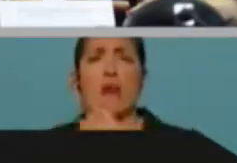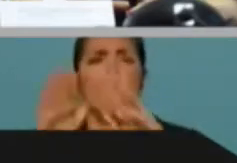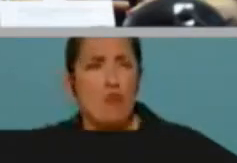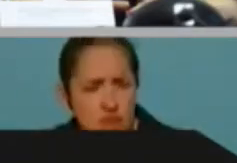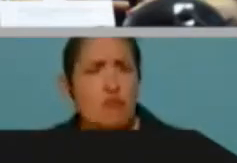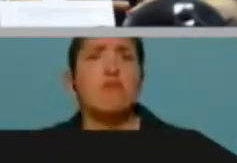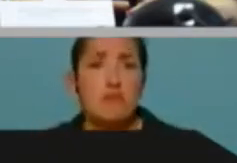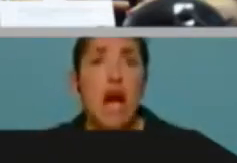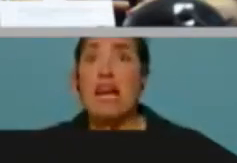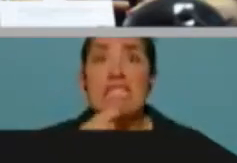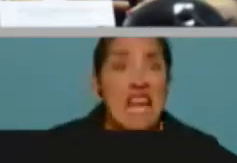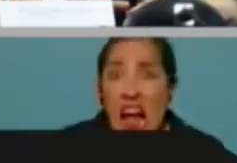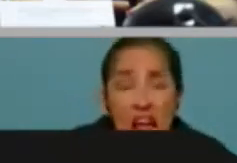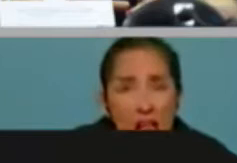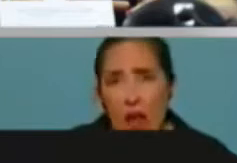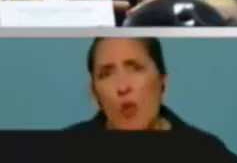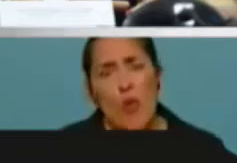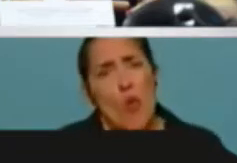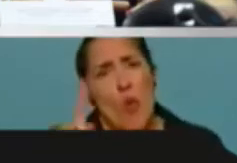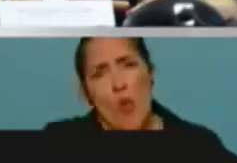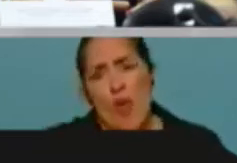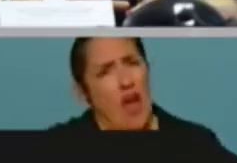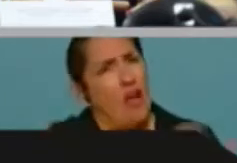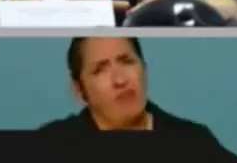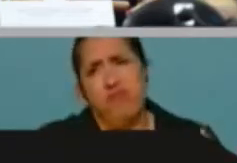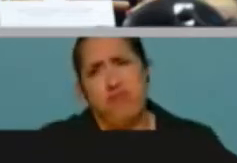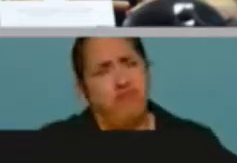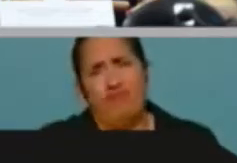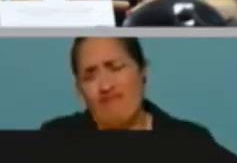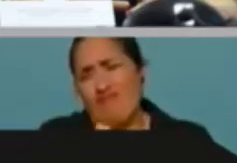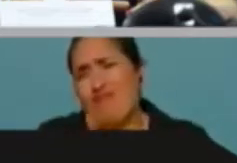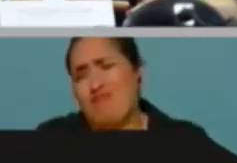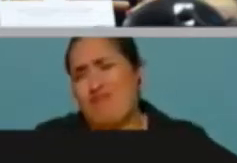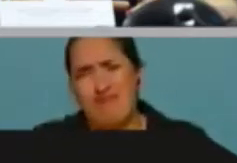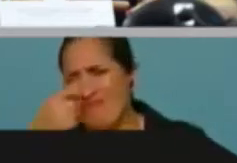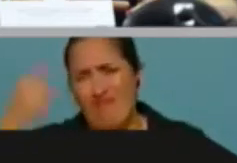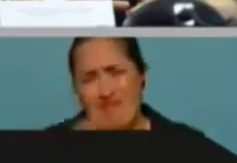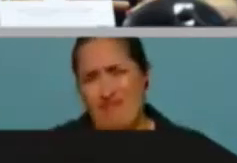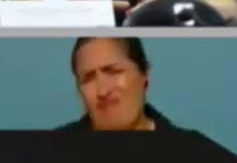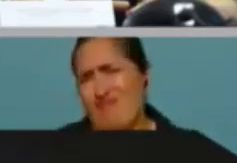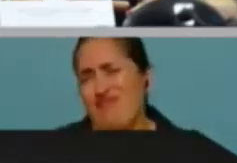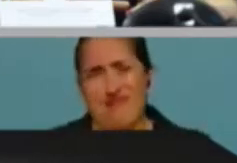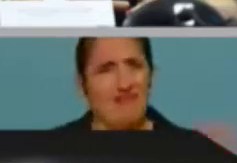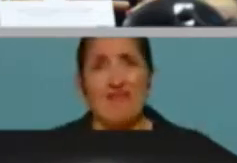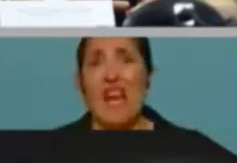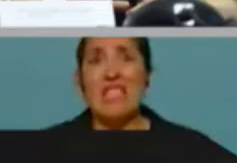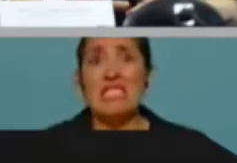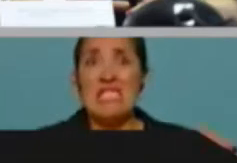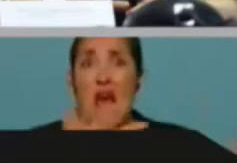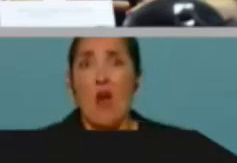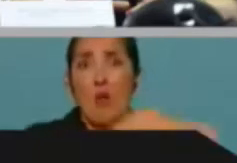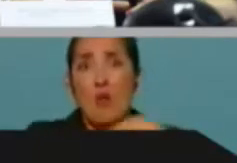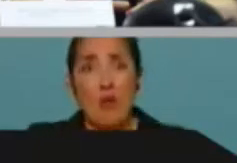desde el punto de vista energético, me parece que también es importante porque tiene que ver con cómo apalancamos el desarrollo